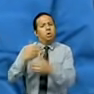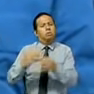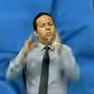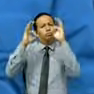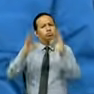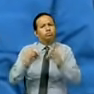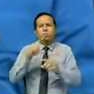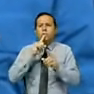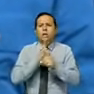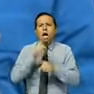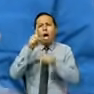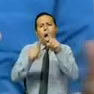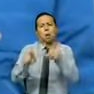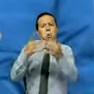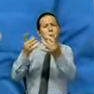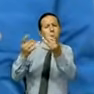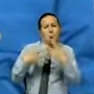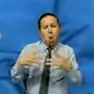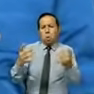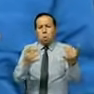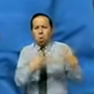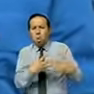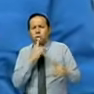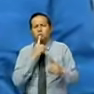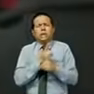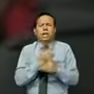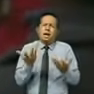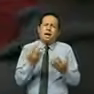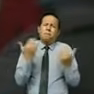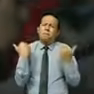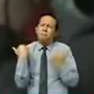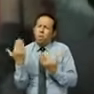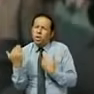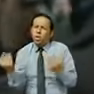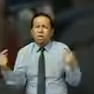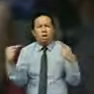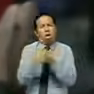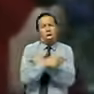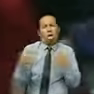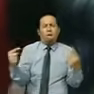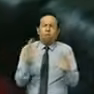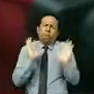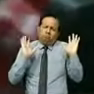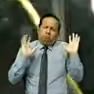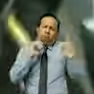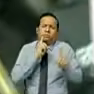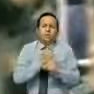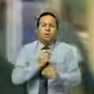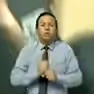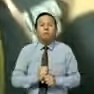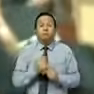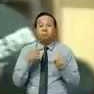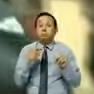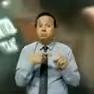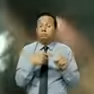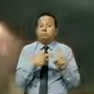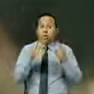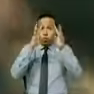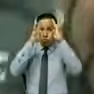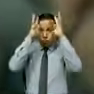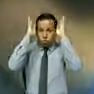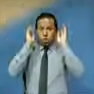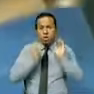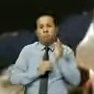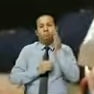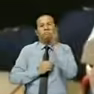les caigo bien a todos. Ningún político cae bien a todos. Como acto que confirma que se encuentra nuevamente en el cargo, Yunda avanzó hasta el despacho de